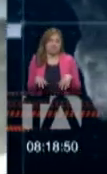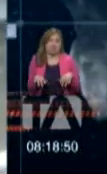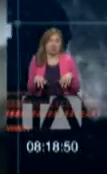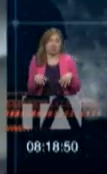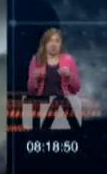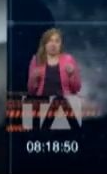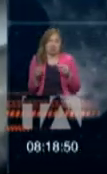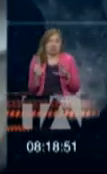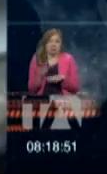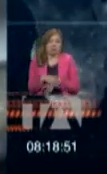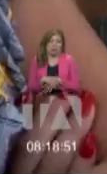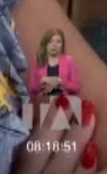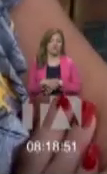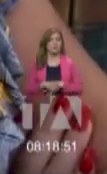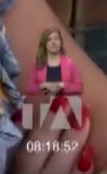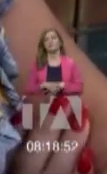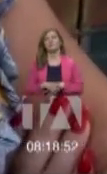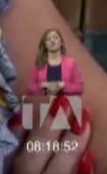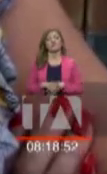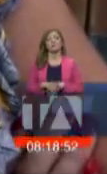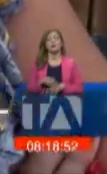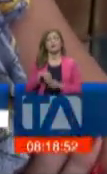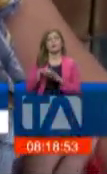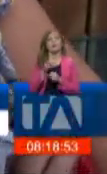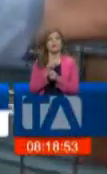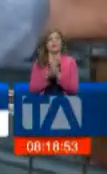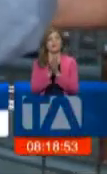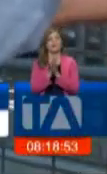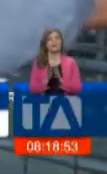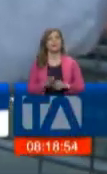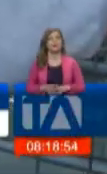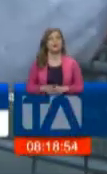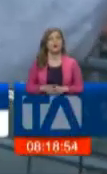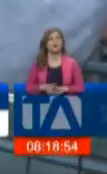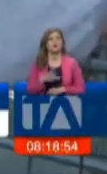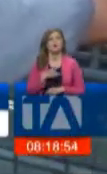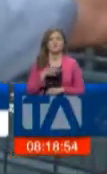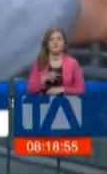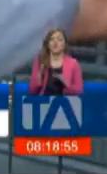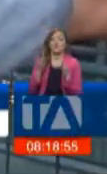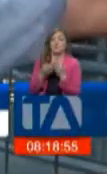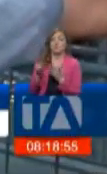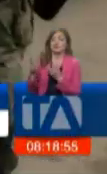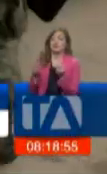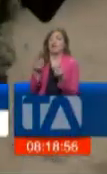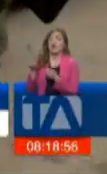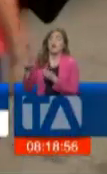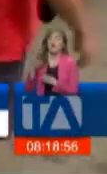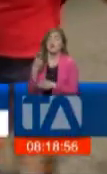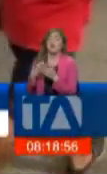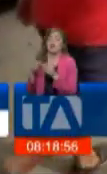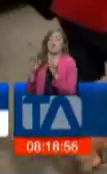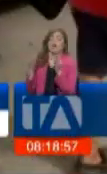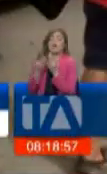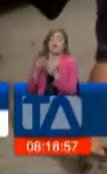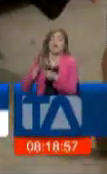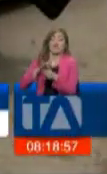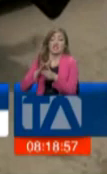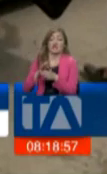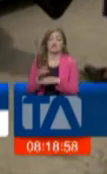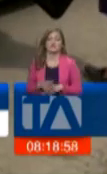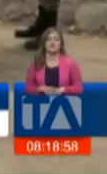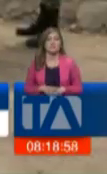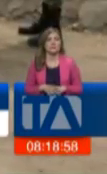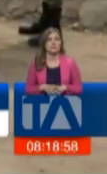frecuentes estallidos de violencia. No hay seguridad, no hay nada. Sinceramente, yo como familia no sé qué hacer. Hasta el momento los operativos de las